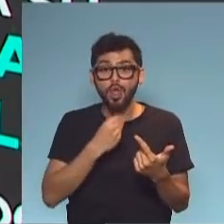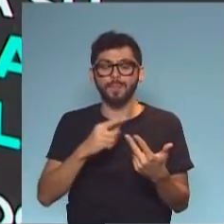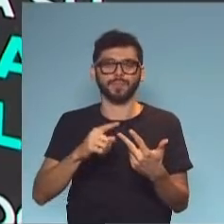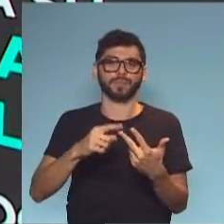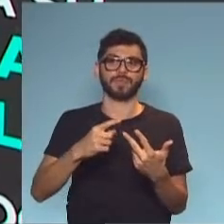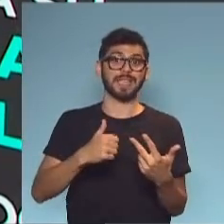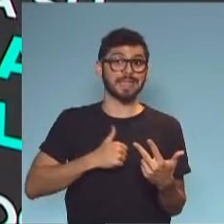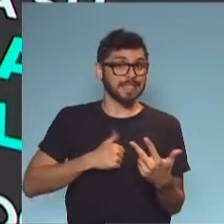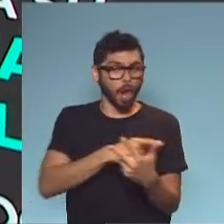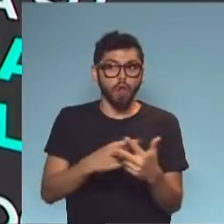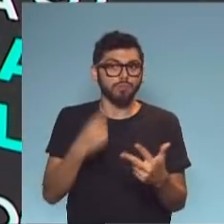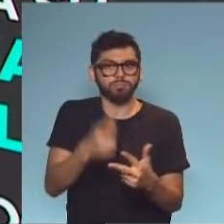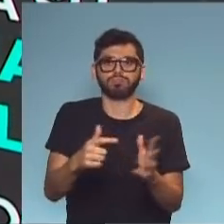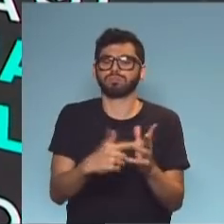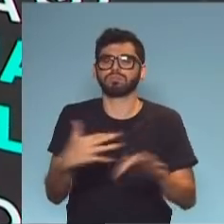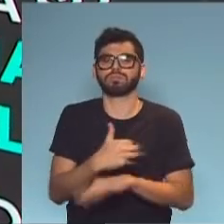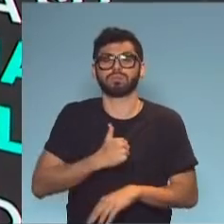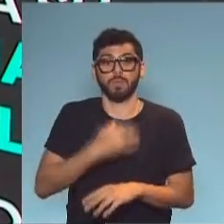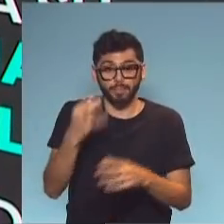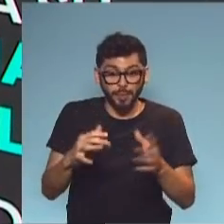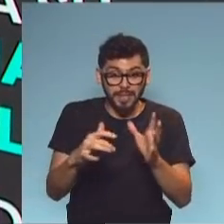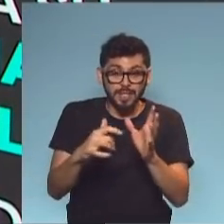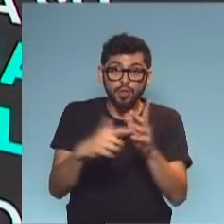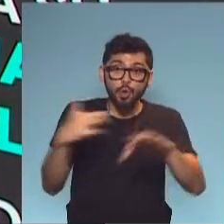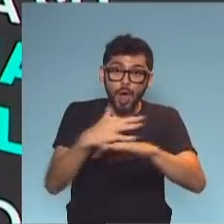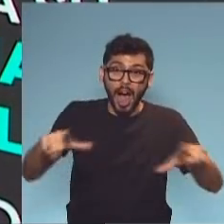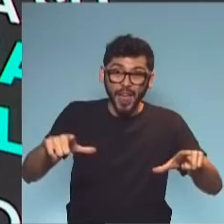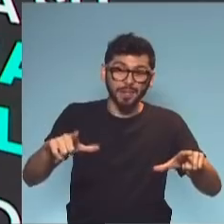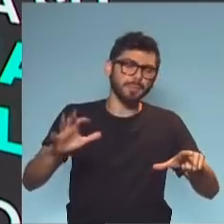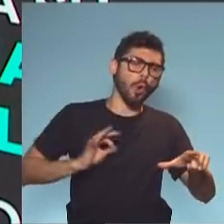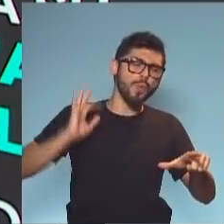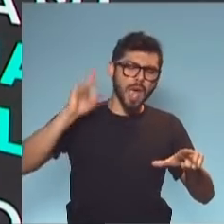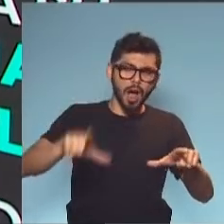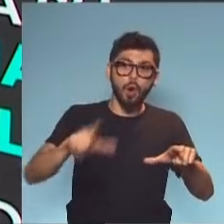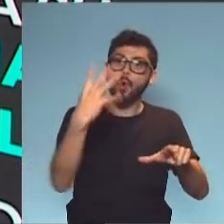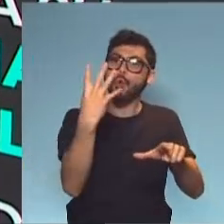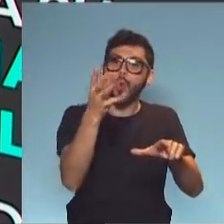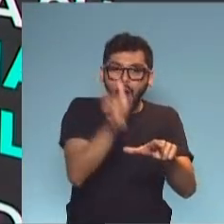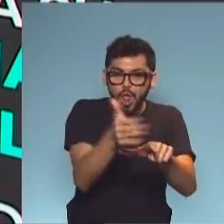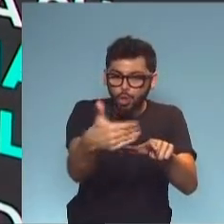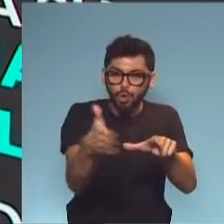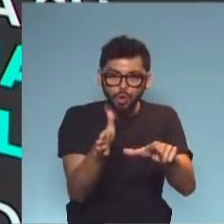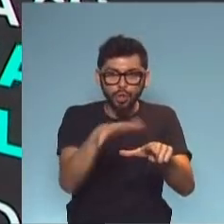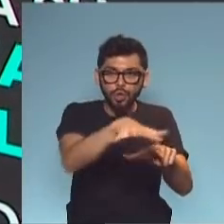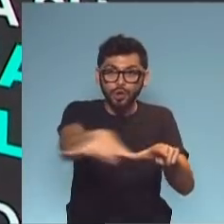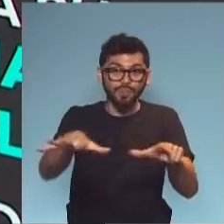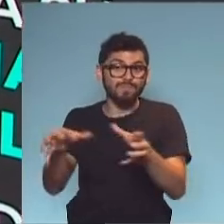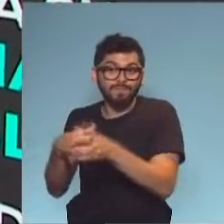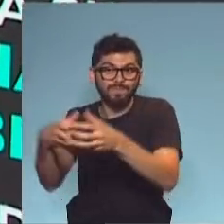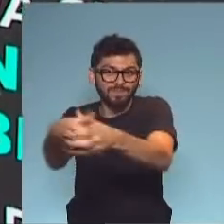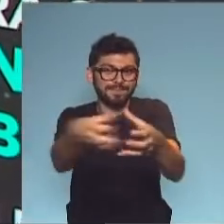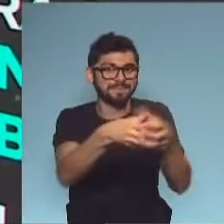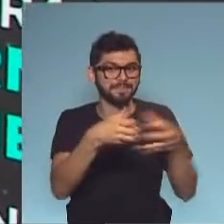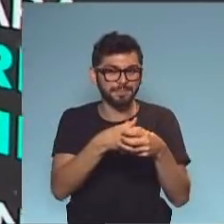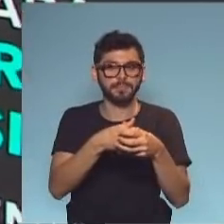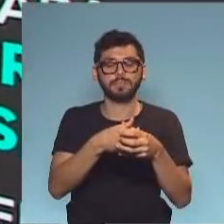si uno ve, la ciudad vieja está dividida en 4 barrios distintos según cada uno de estos grupos. También hay